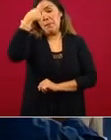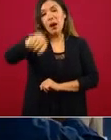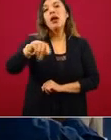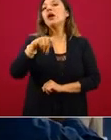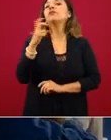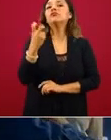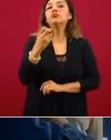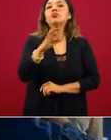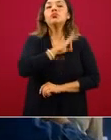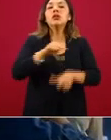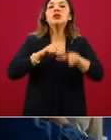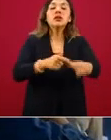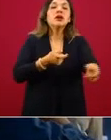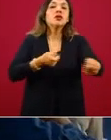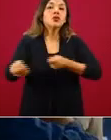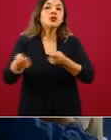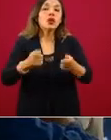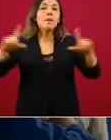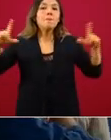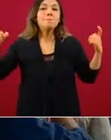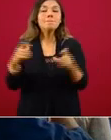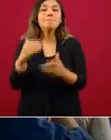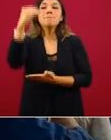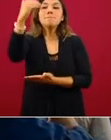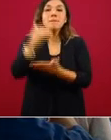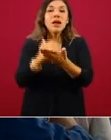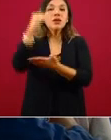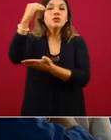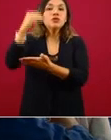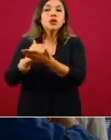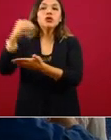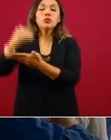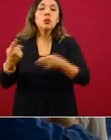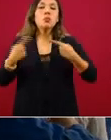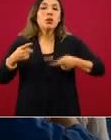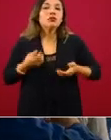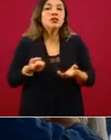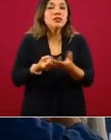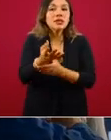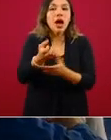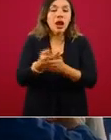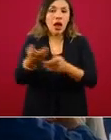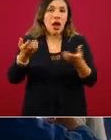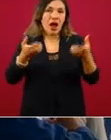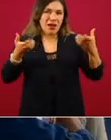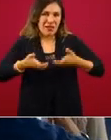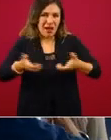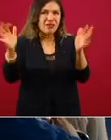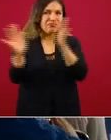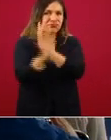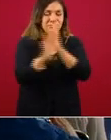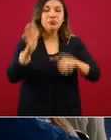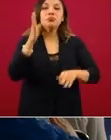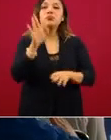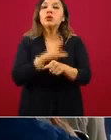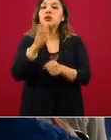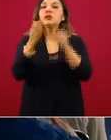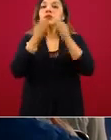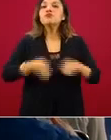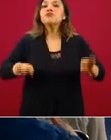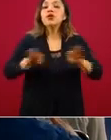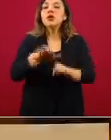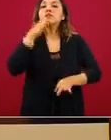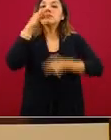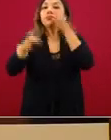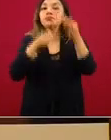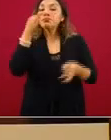precisamente poder disminuir en mayor o menor grado la movilidad de la población. Por eso es importante que estemos atentos a los